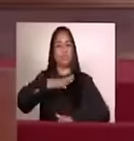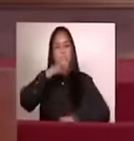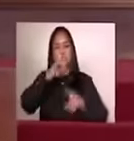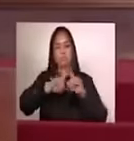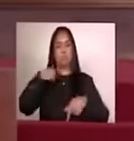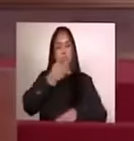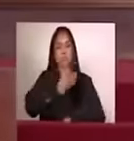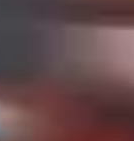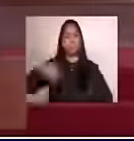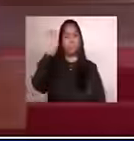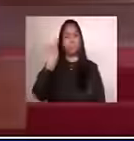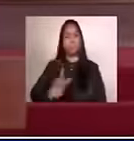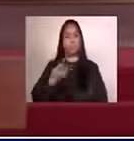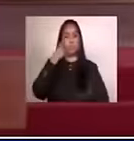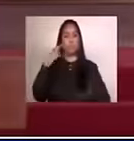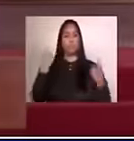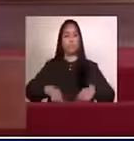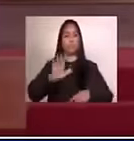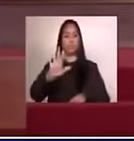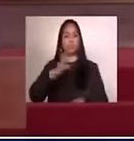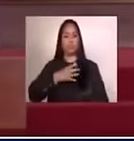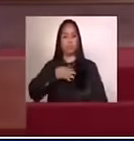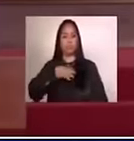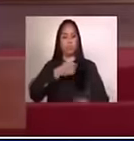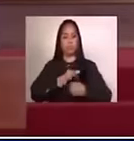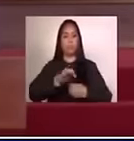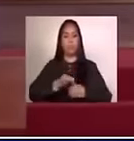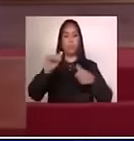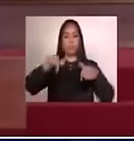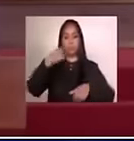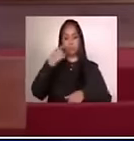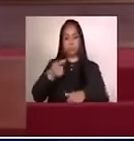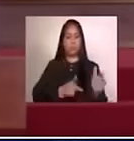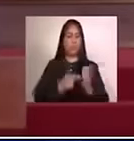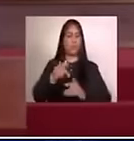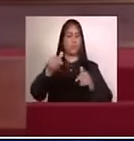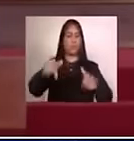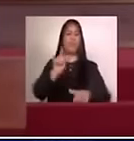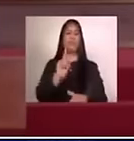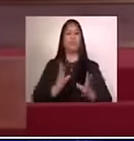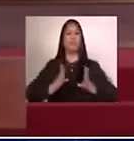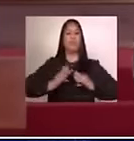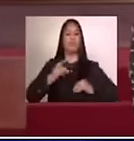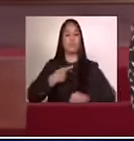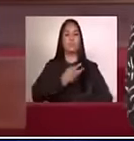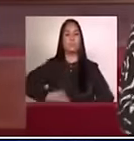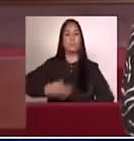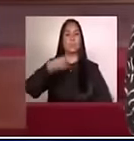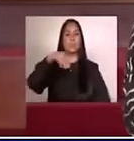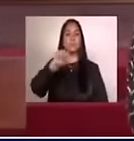de Venezuela en contra de su propio pueblo violencia que a la fecha ha dejado más de una decena de